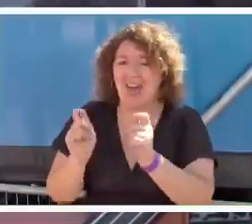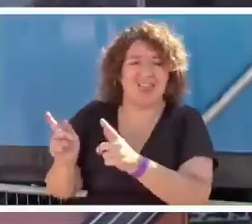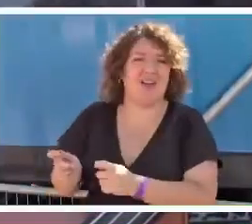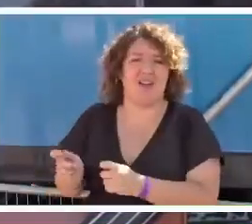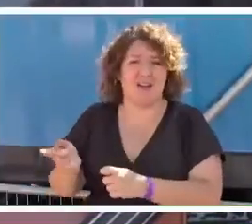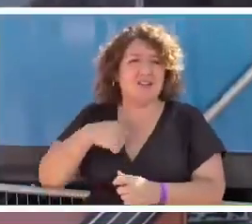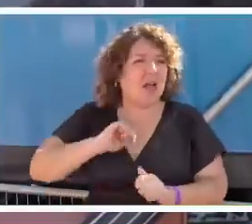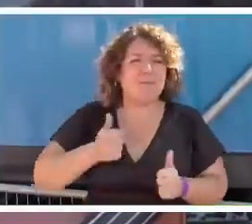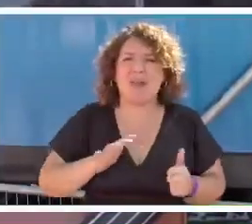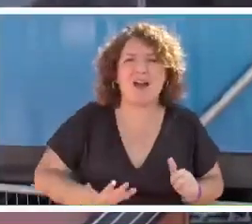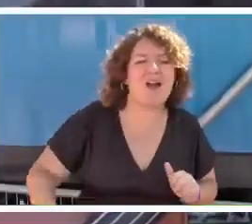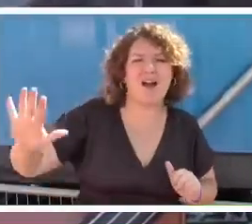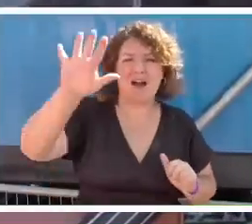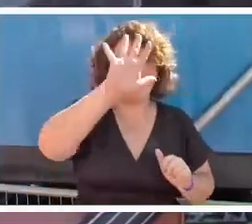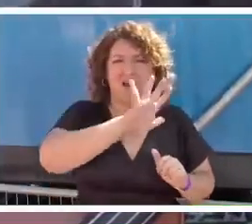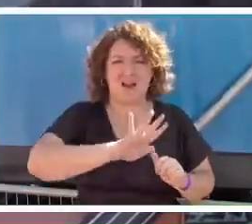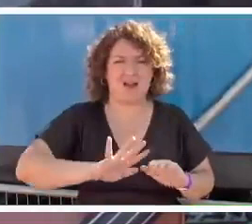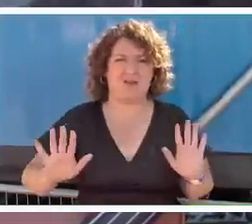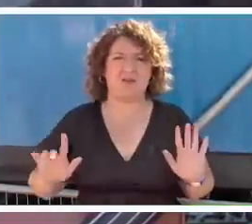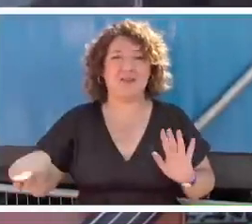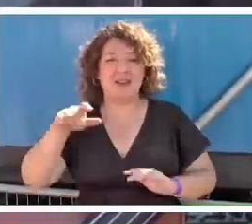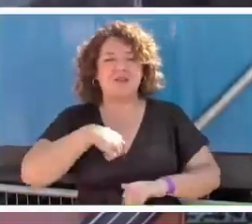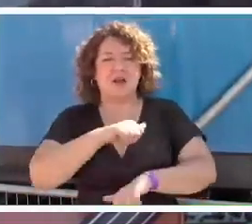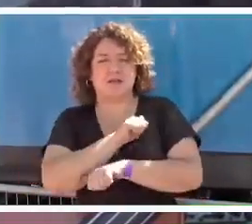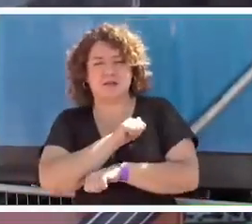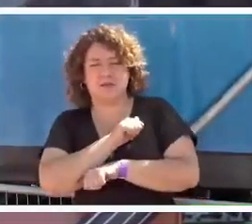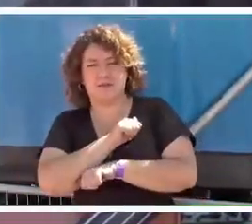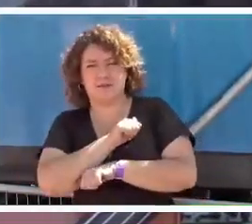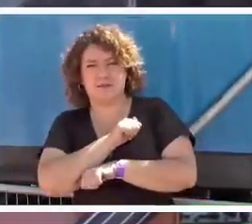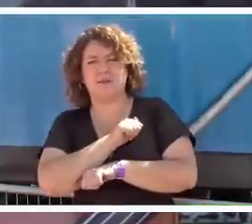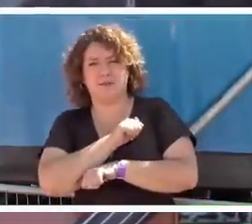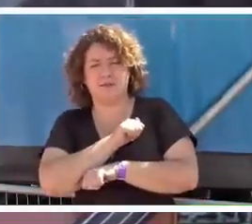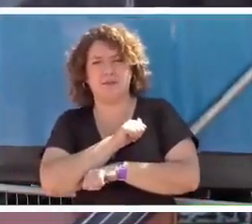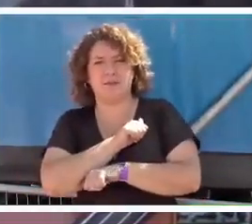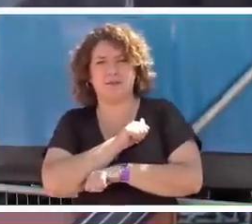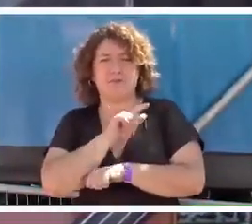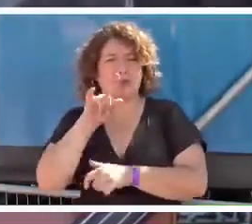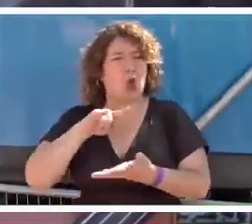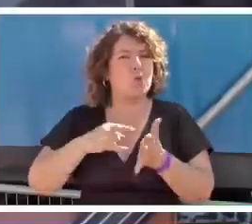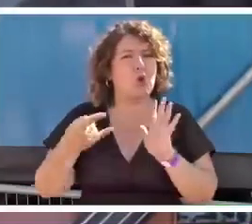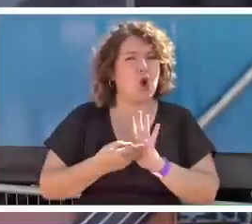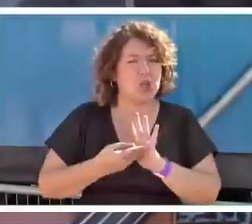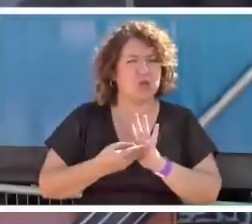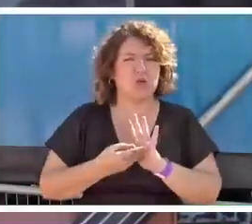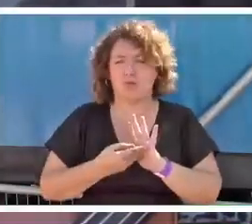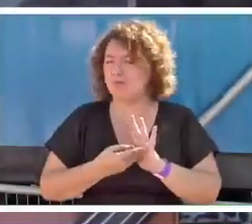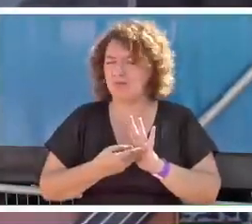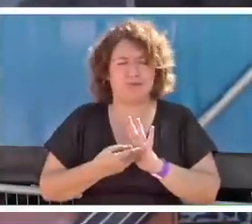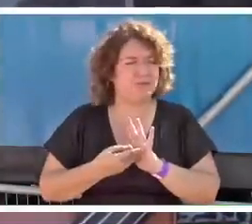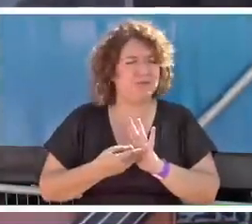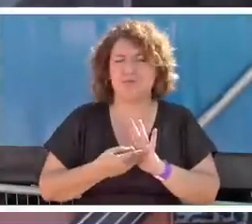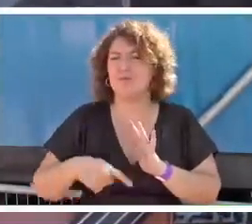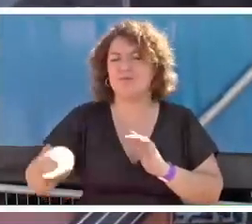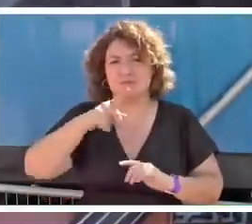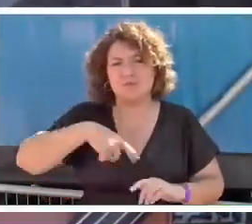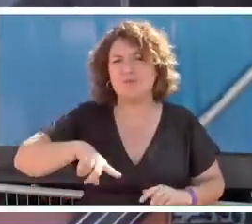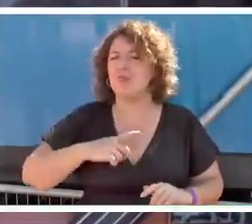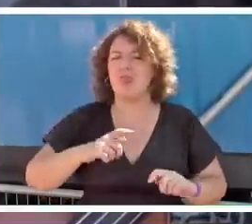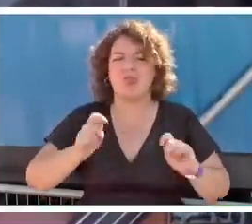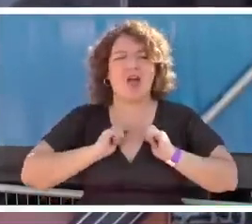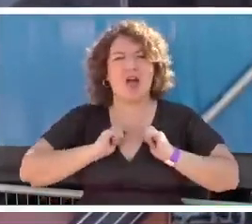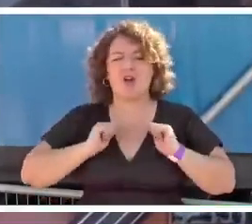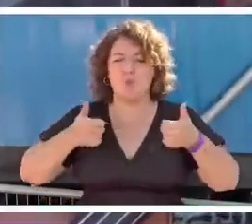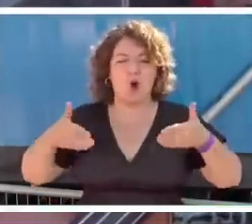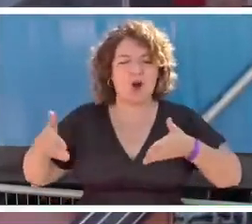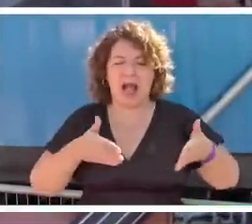de nuestro país. Nos están esperando un proyecto que sin duda nos permita caminar